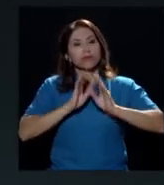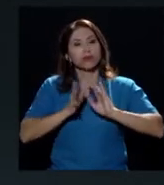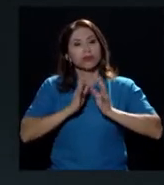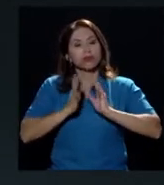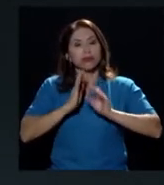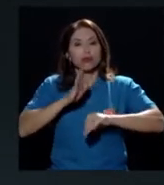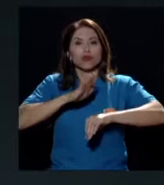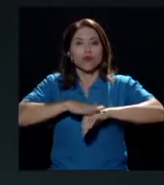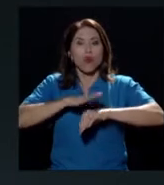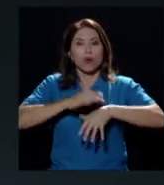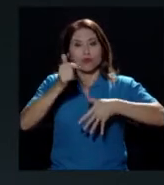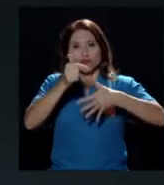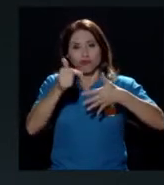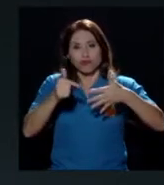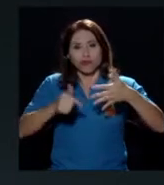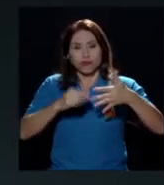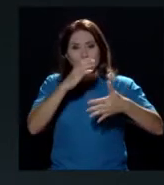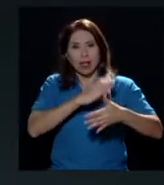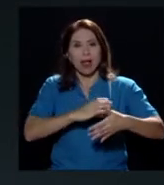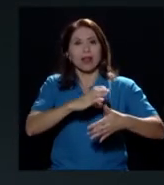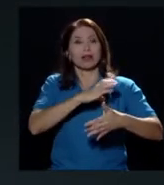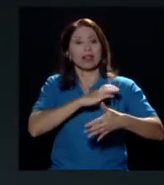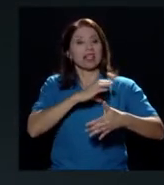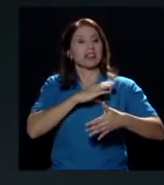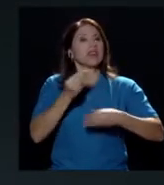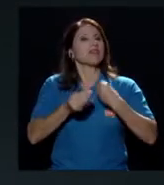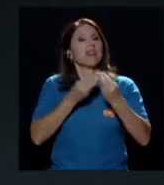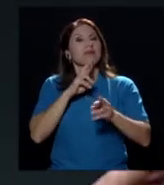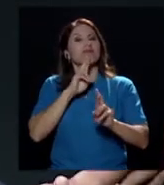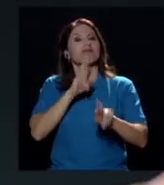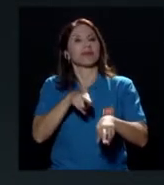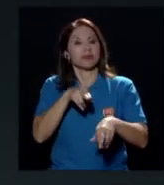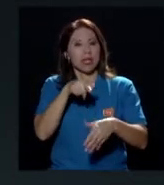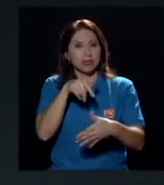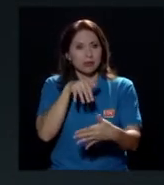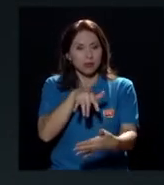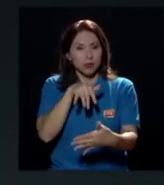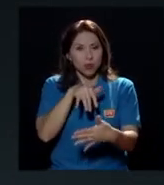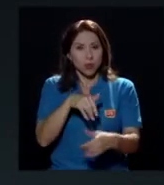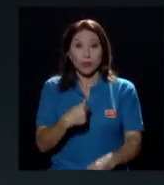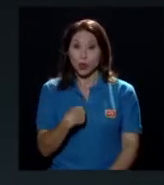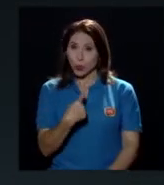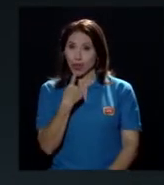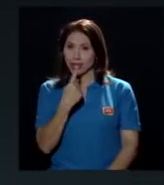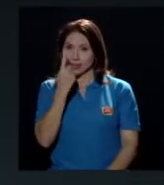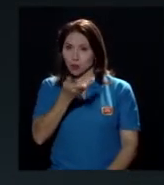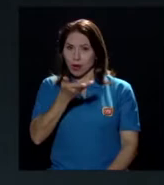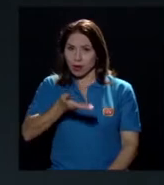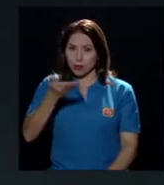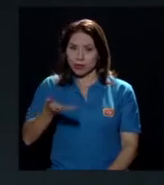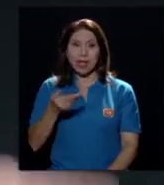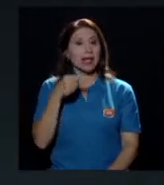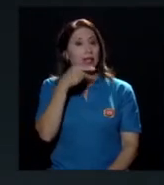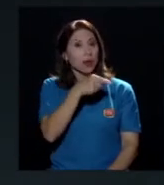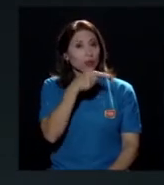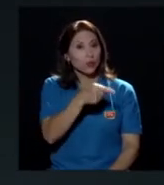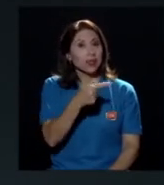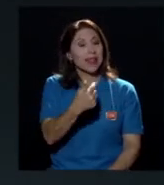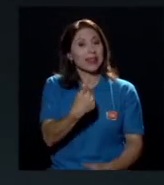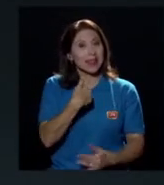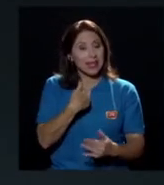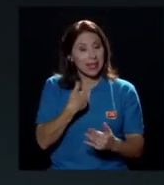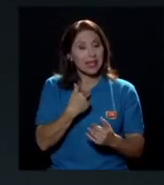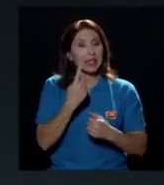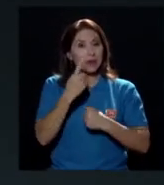de las características del parto de ese estudio. Yo diré una para empezar, que es que usted tenía un tiempo